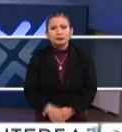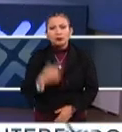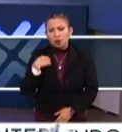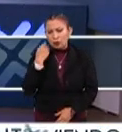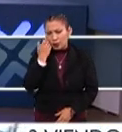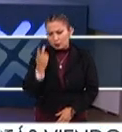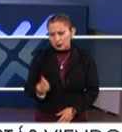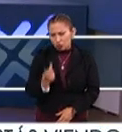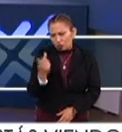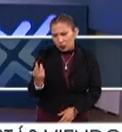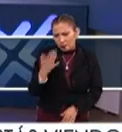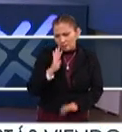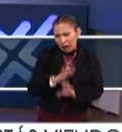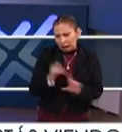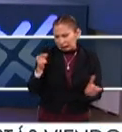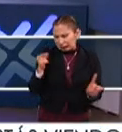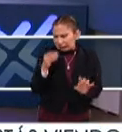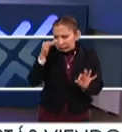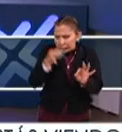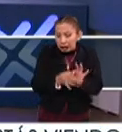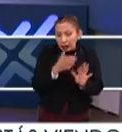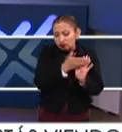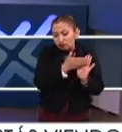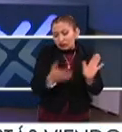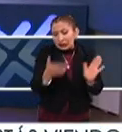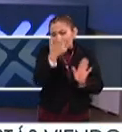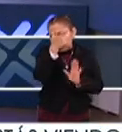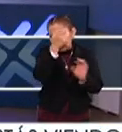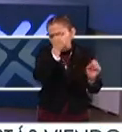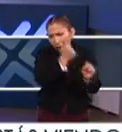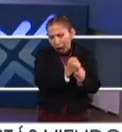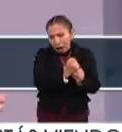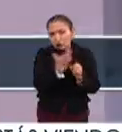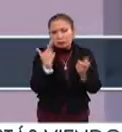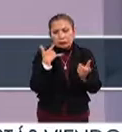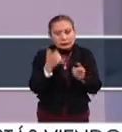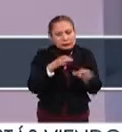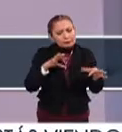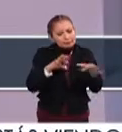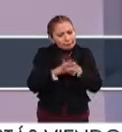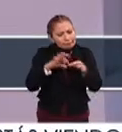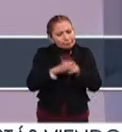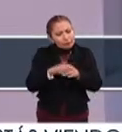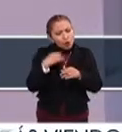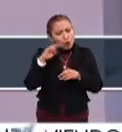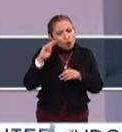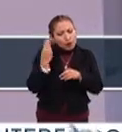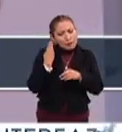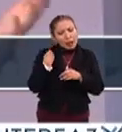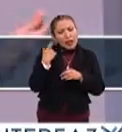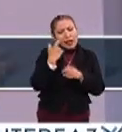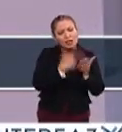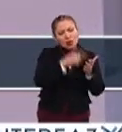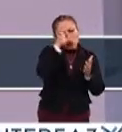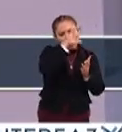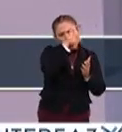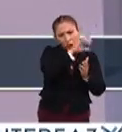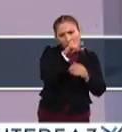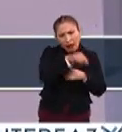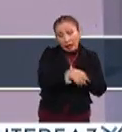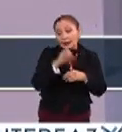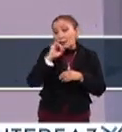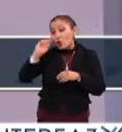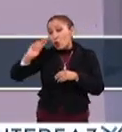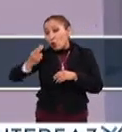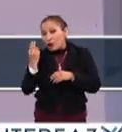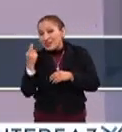quisiera preguntarle más específicamente, a lo largo de estos 7 años de intensa colaboración entre las universidades interculturales y también con